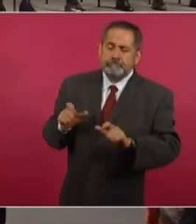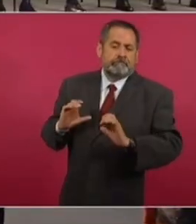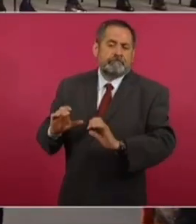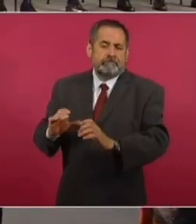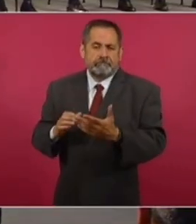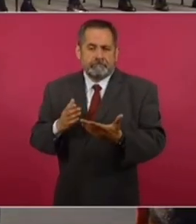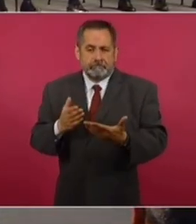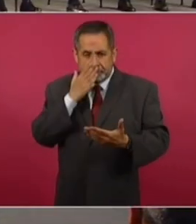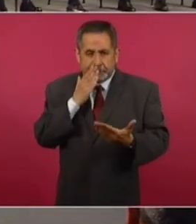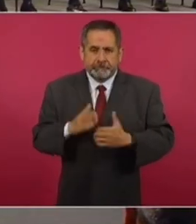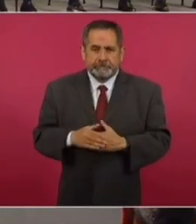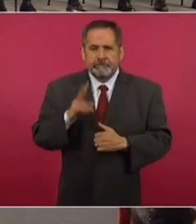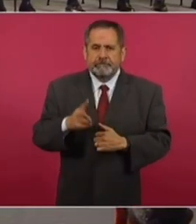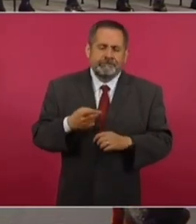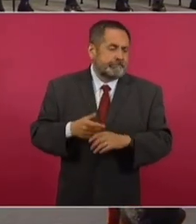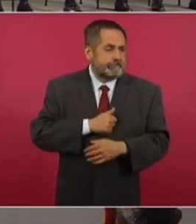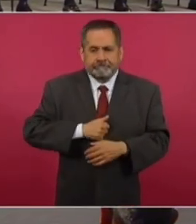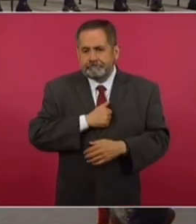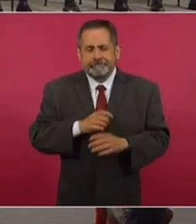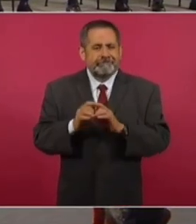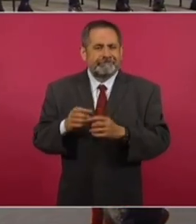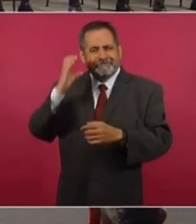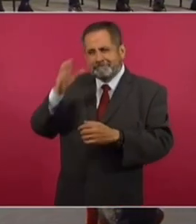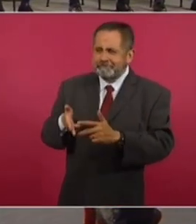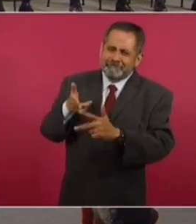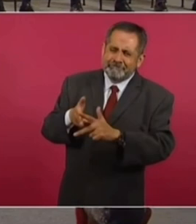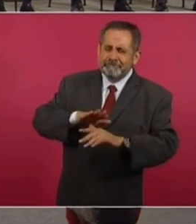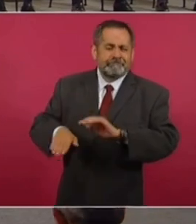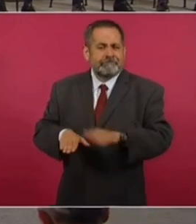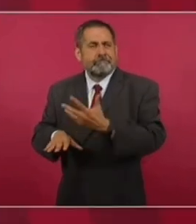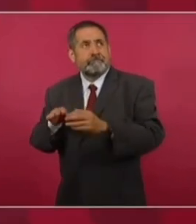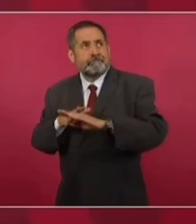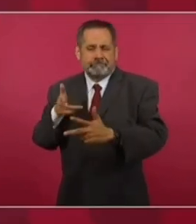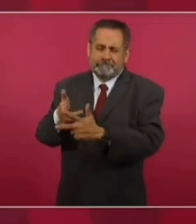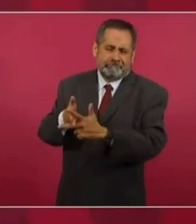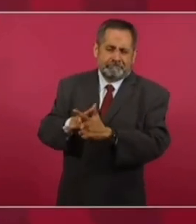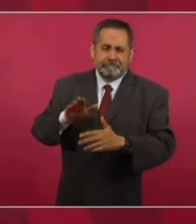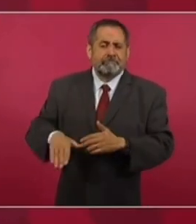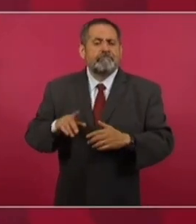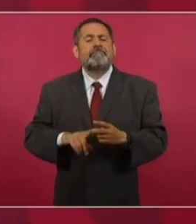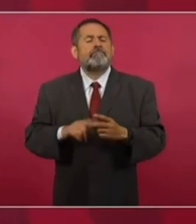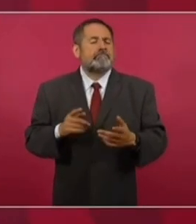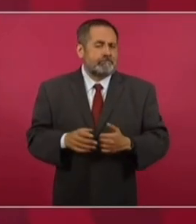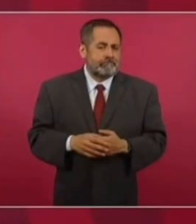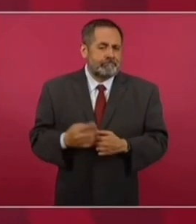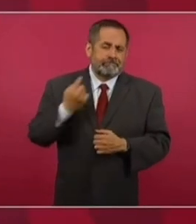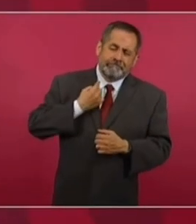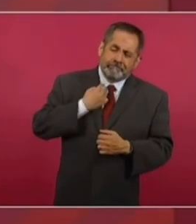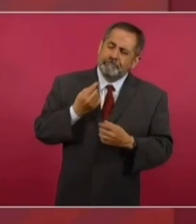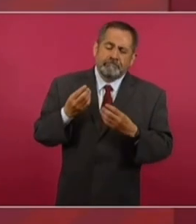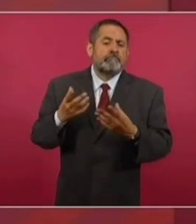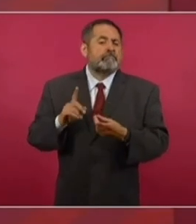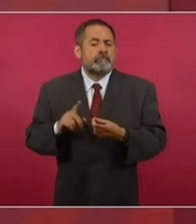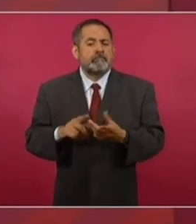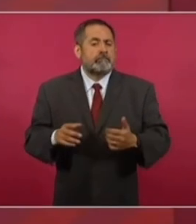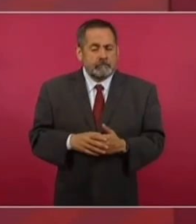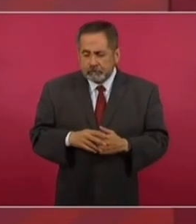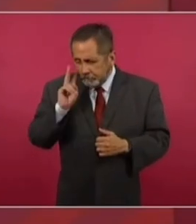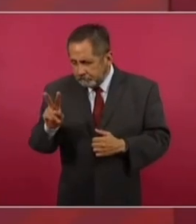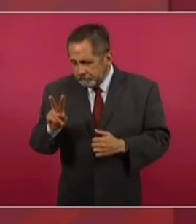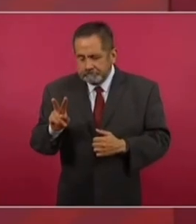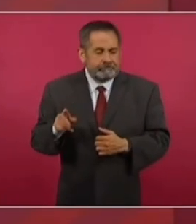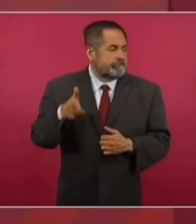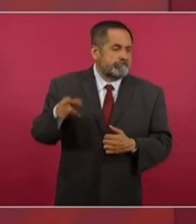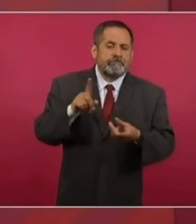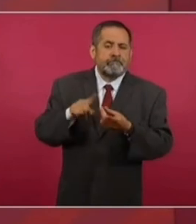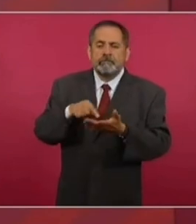cuidarlos. Los casos más lamentables de crímenes a migrantes los hemos registrado,